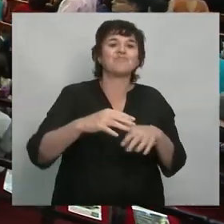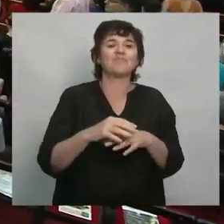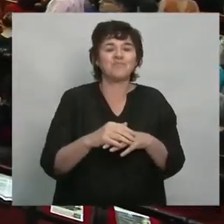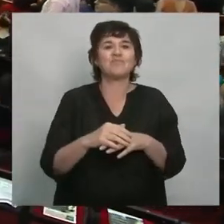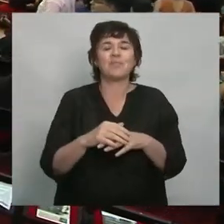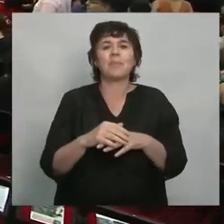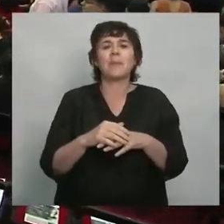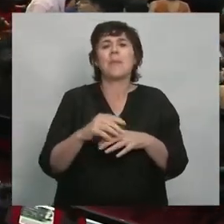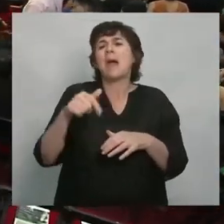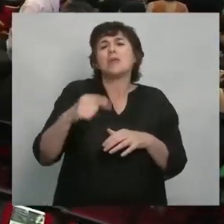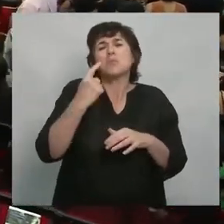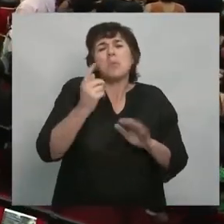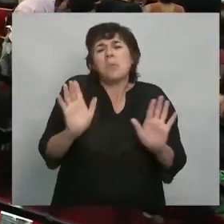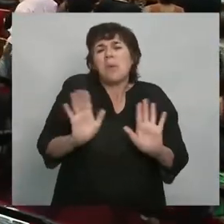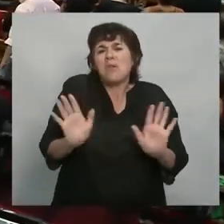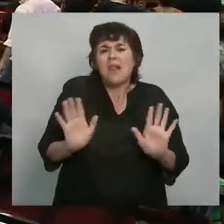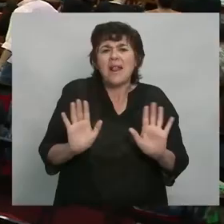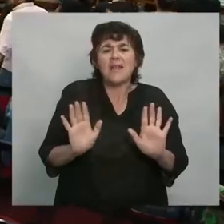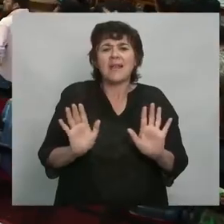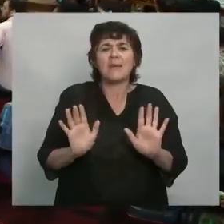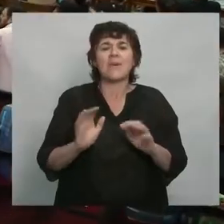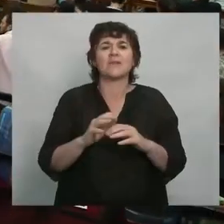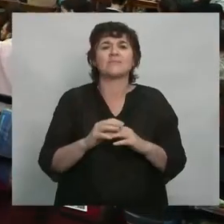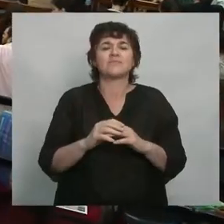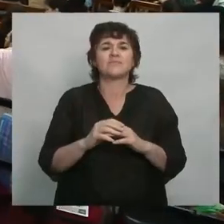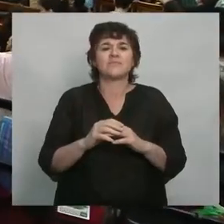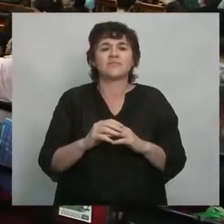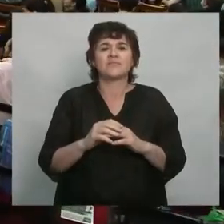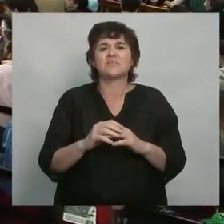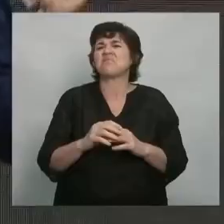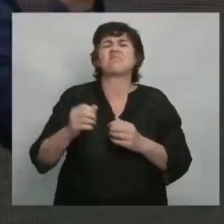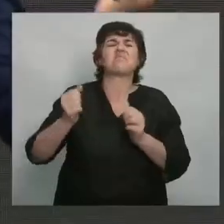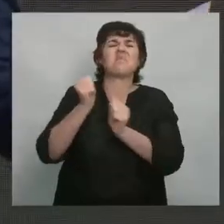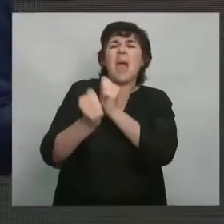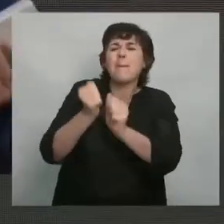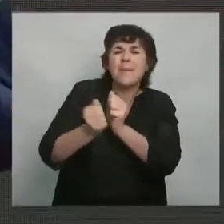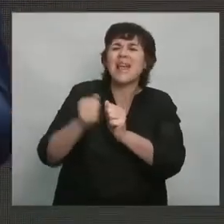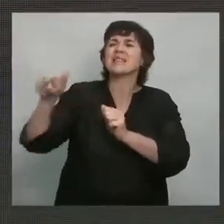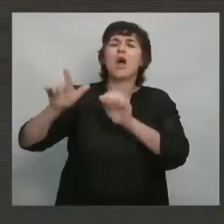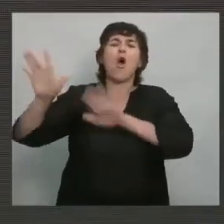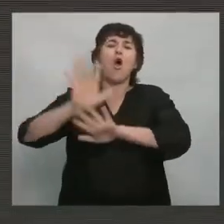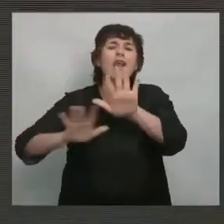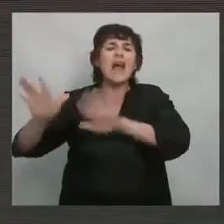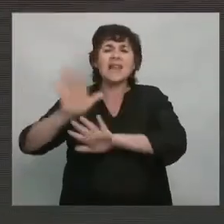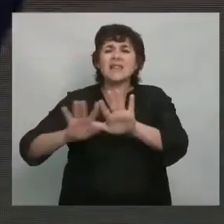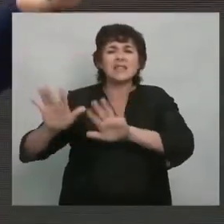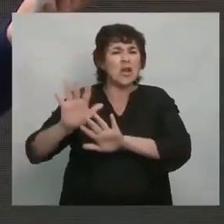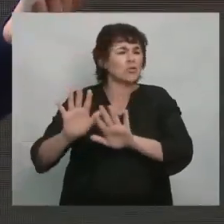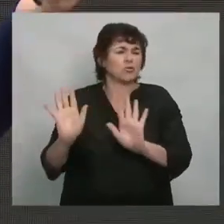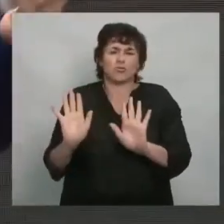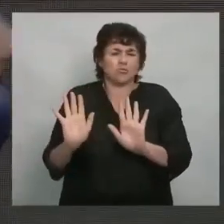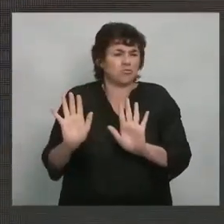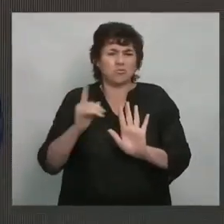tiene absolutamente nada que ver ni con las empresas y organizaciones que han